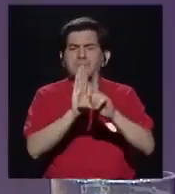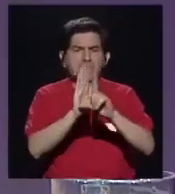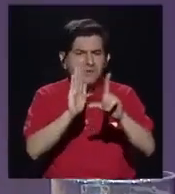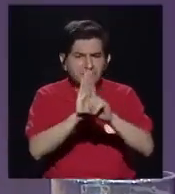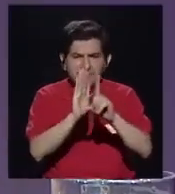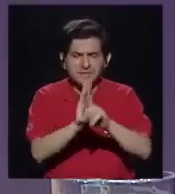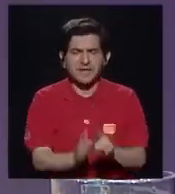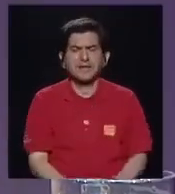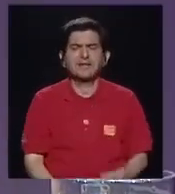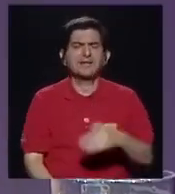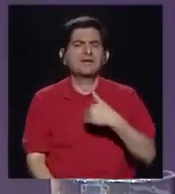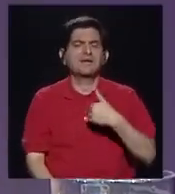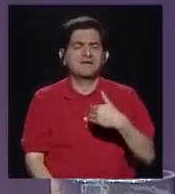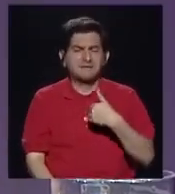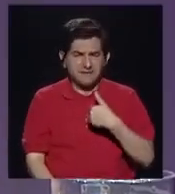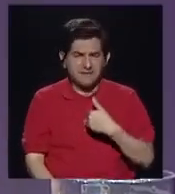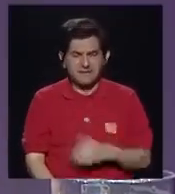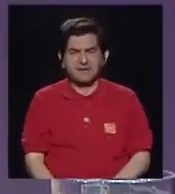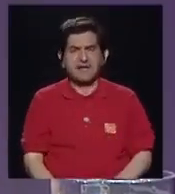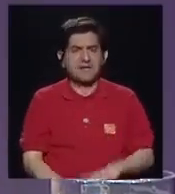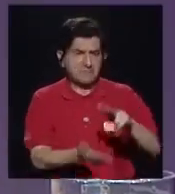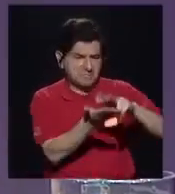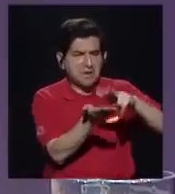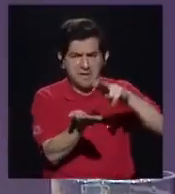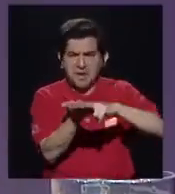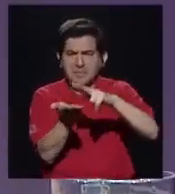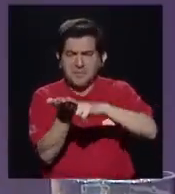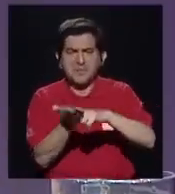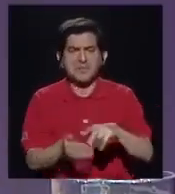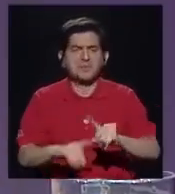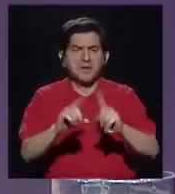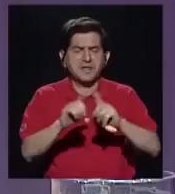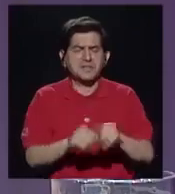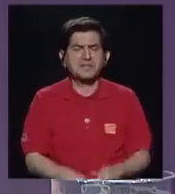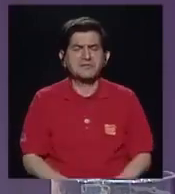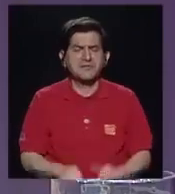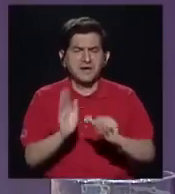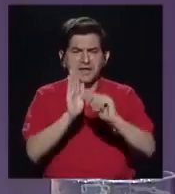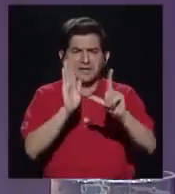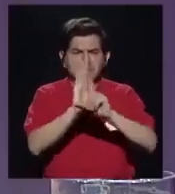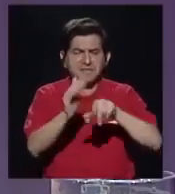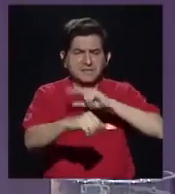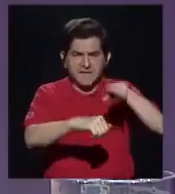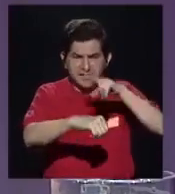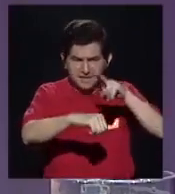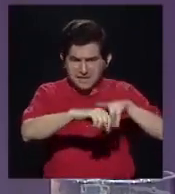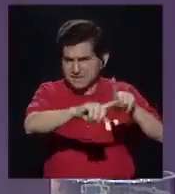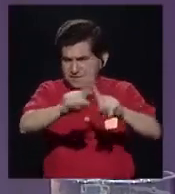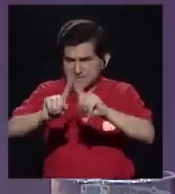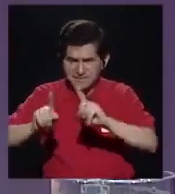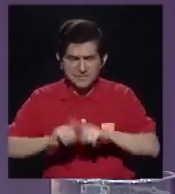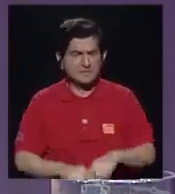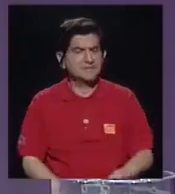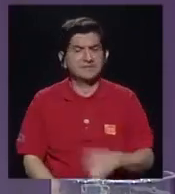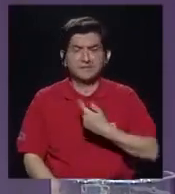nosotras consigamos pasar en los congresos nacionales en los parlamentos no vamos a obtener un